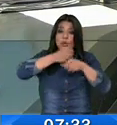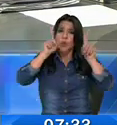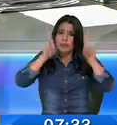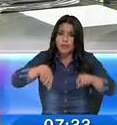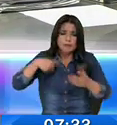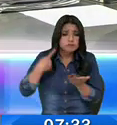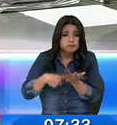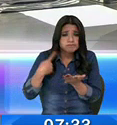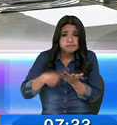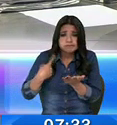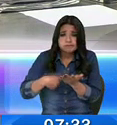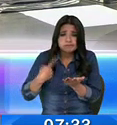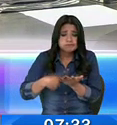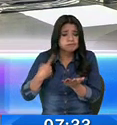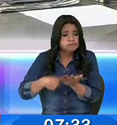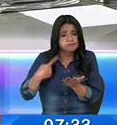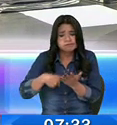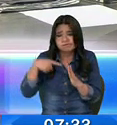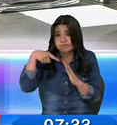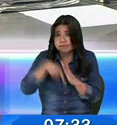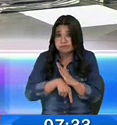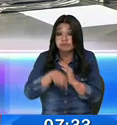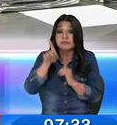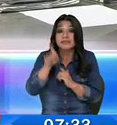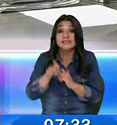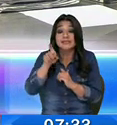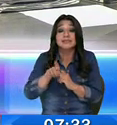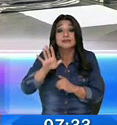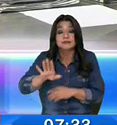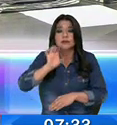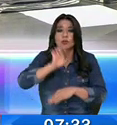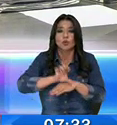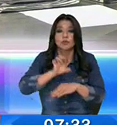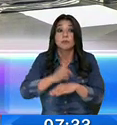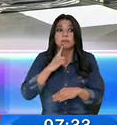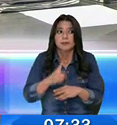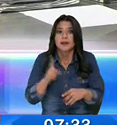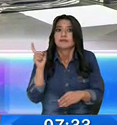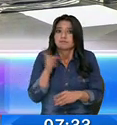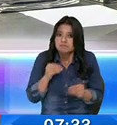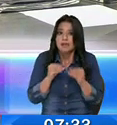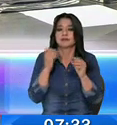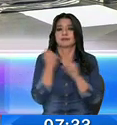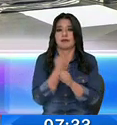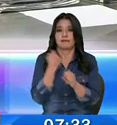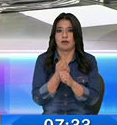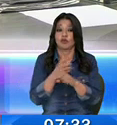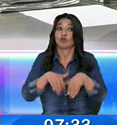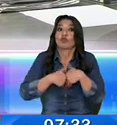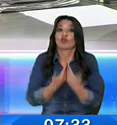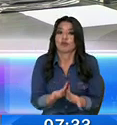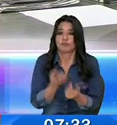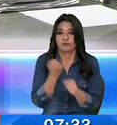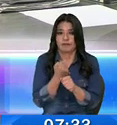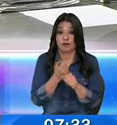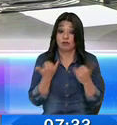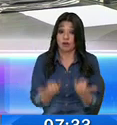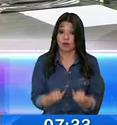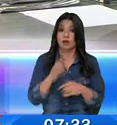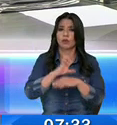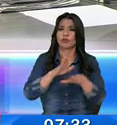profundidad partiendo de las necesidades que tiene el país para generar empleo mirando las condiciones en las que se encuentra el país